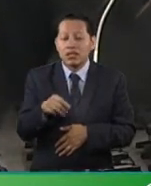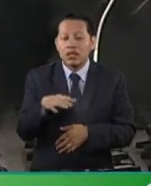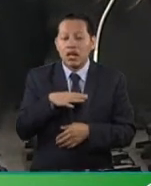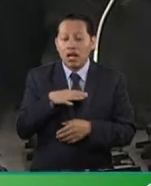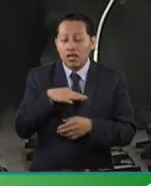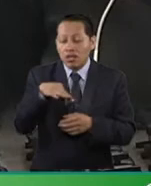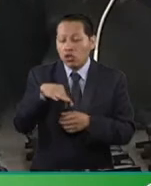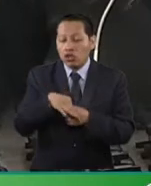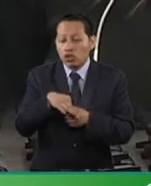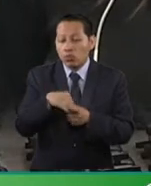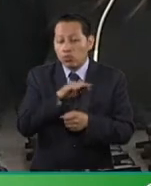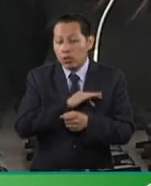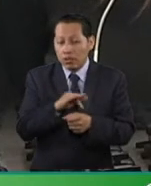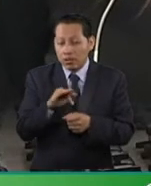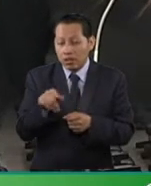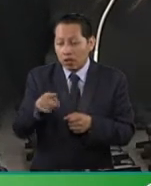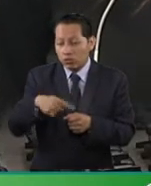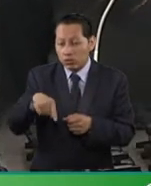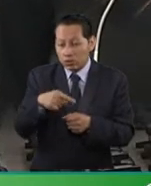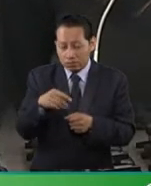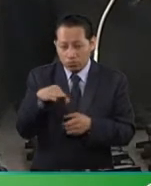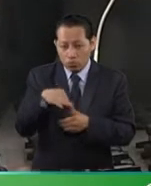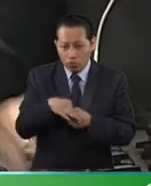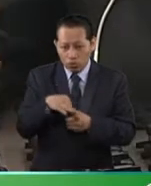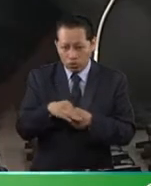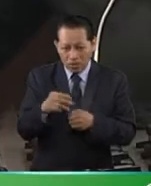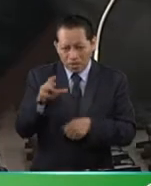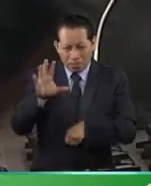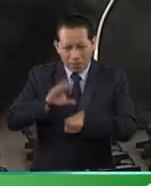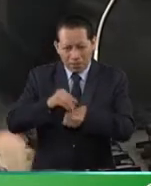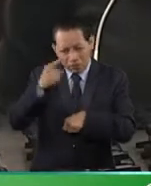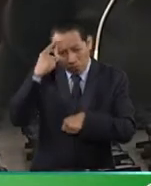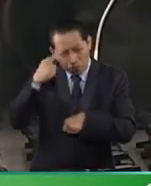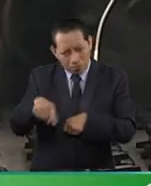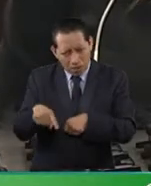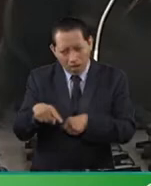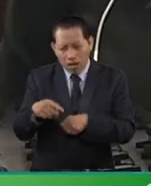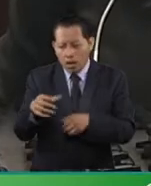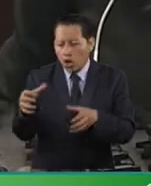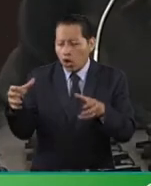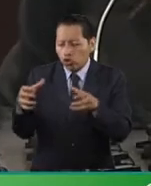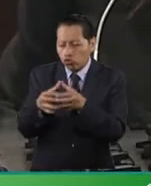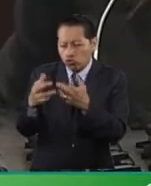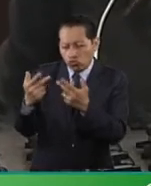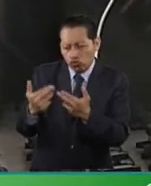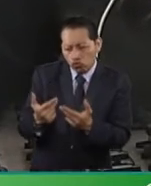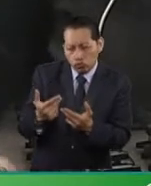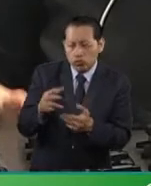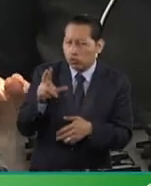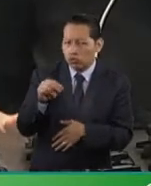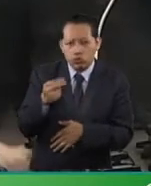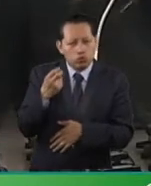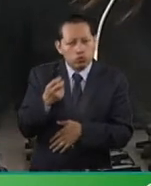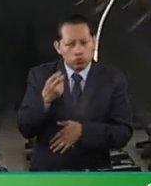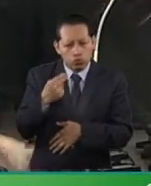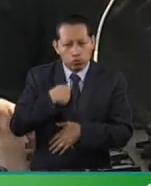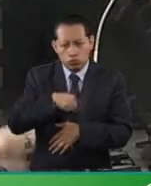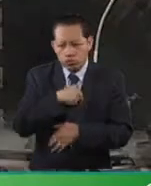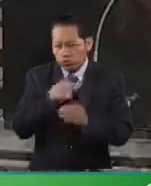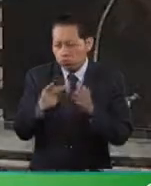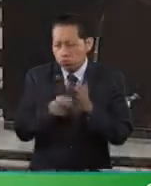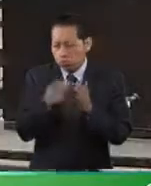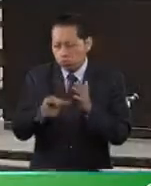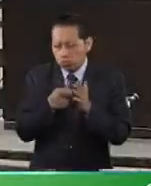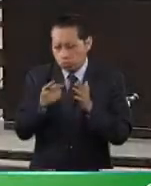grítenme eh por ustedes les dan esos permisos para desmantelar a un poder público no es así y lo vamos a repetir